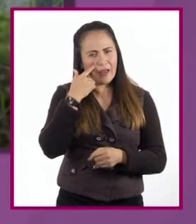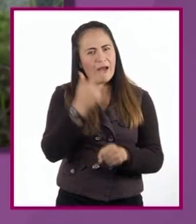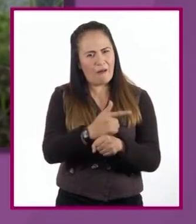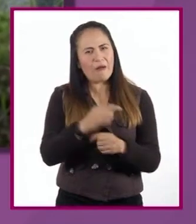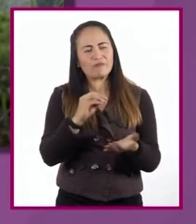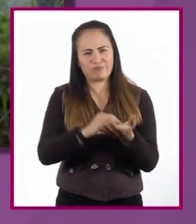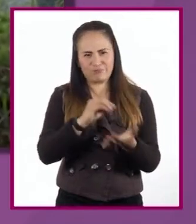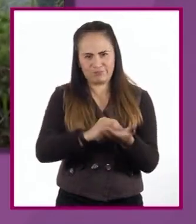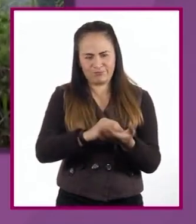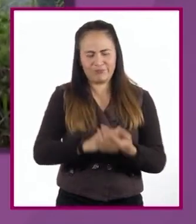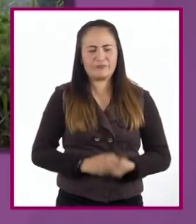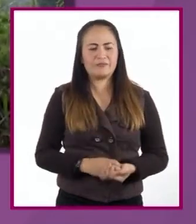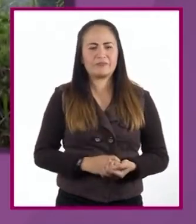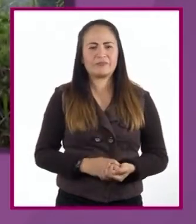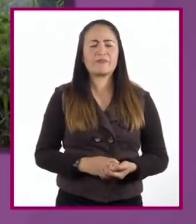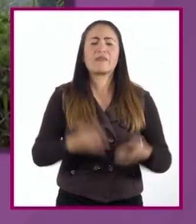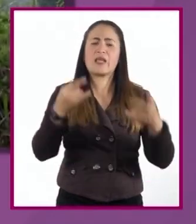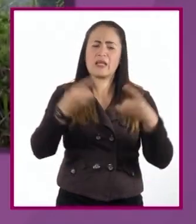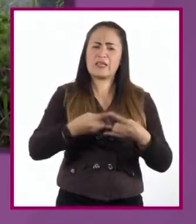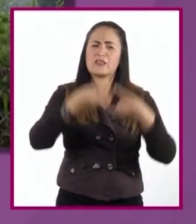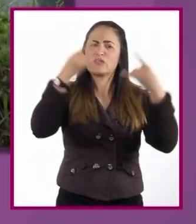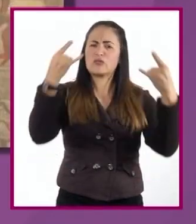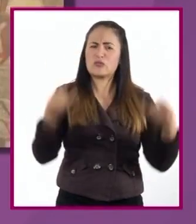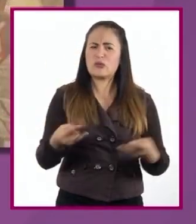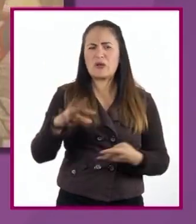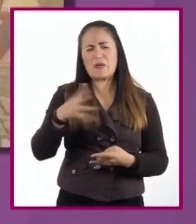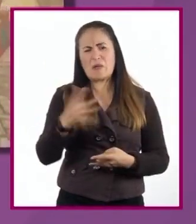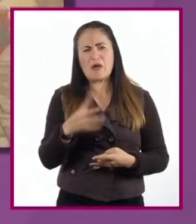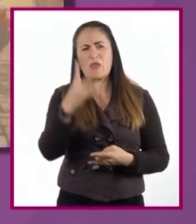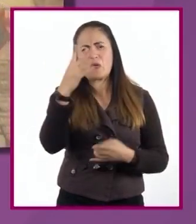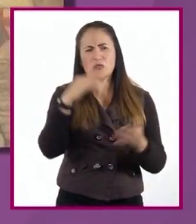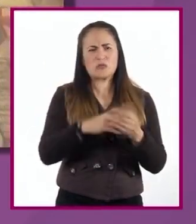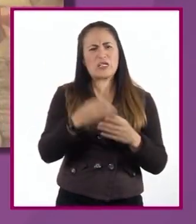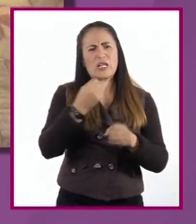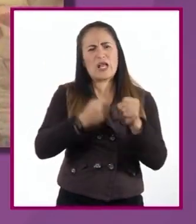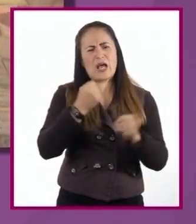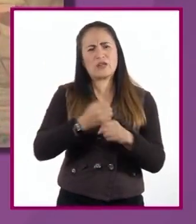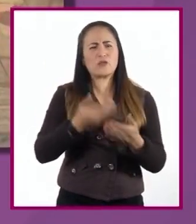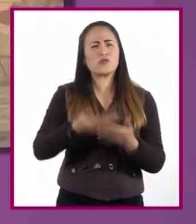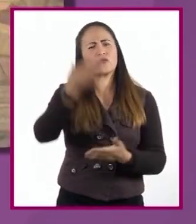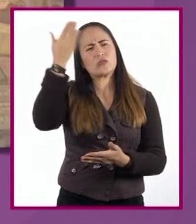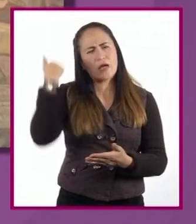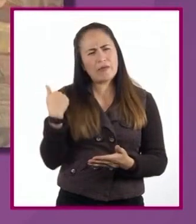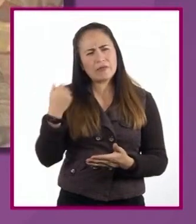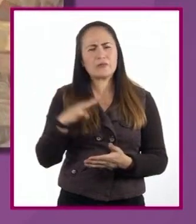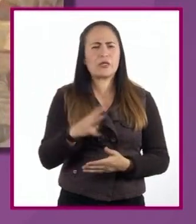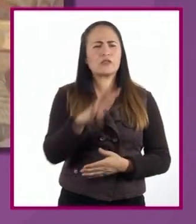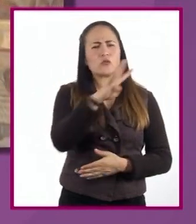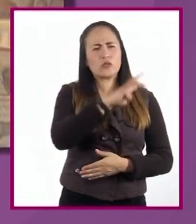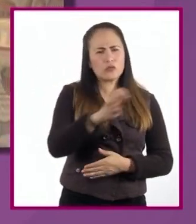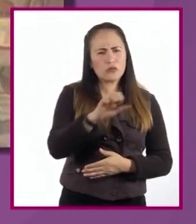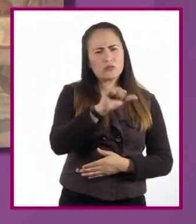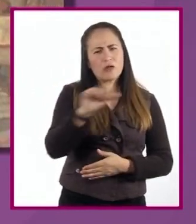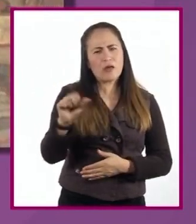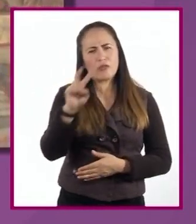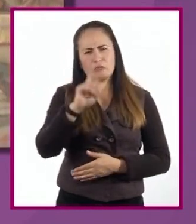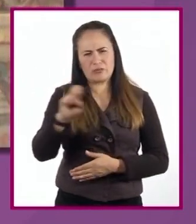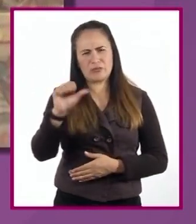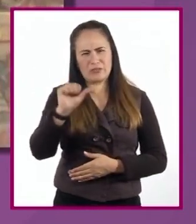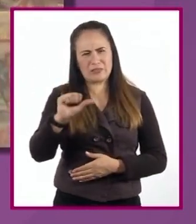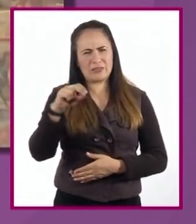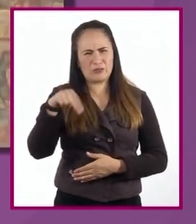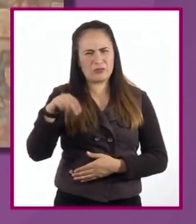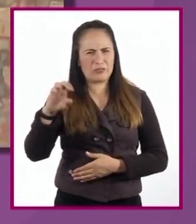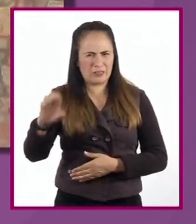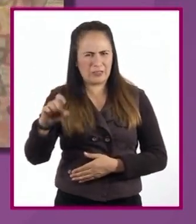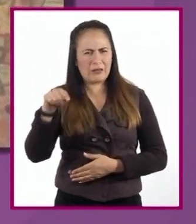Su historia se remonta a hace más de 2,000 años, aunque su apogeo fue entre el 400 y el 200 antes de nuestra era, época